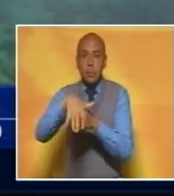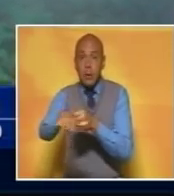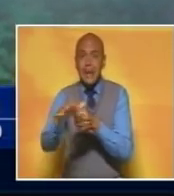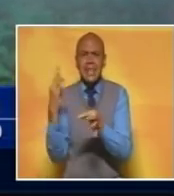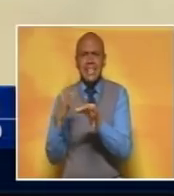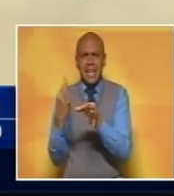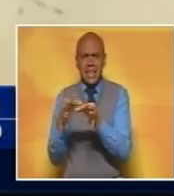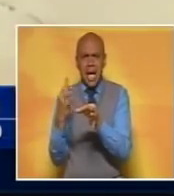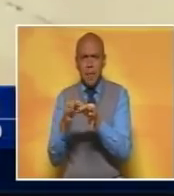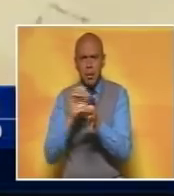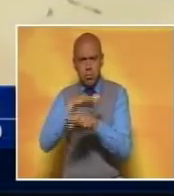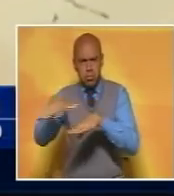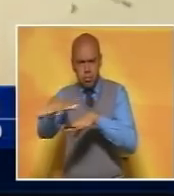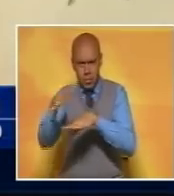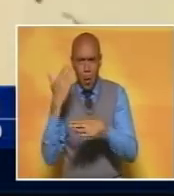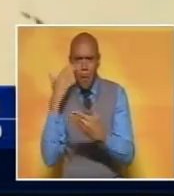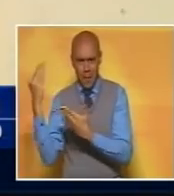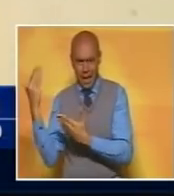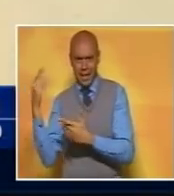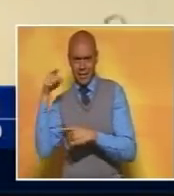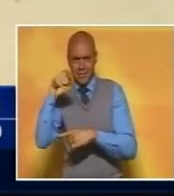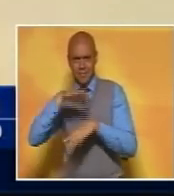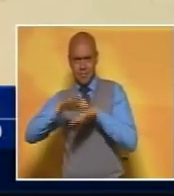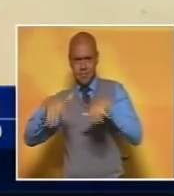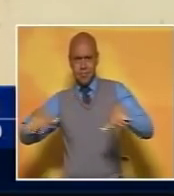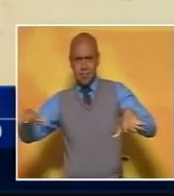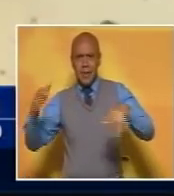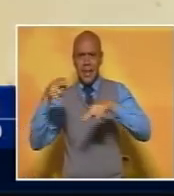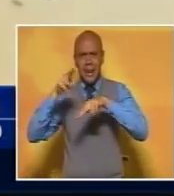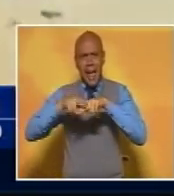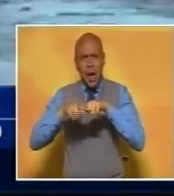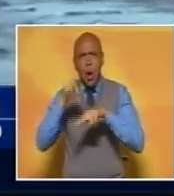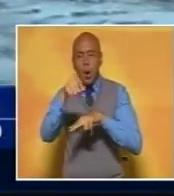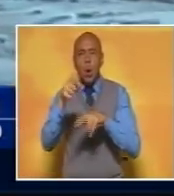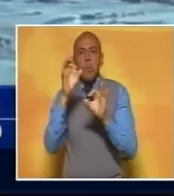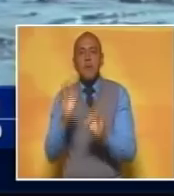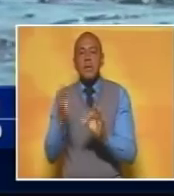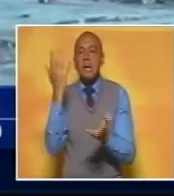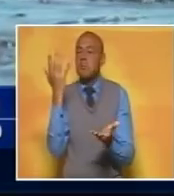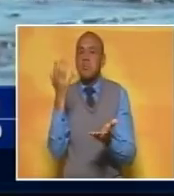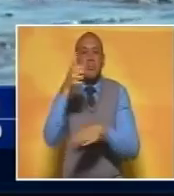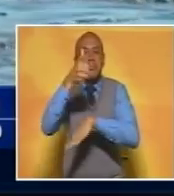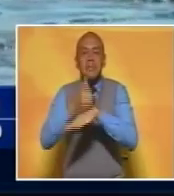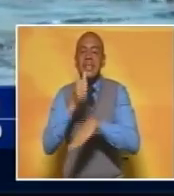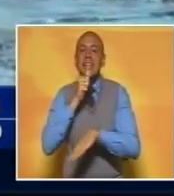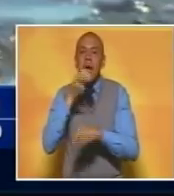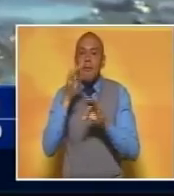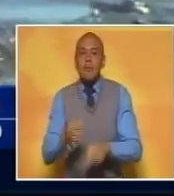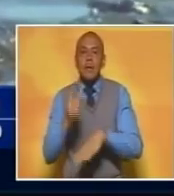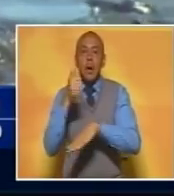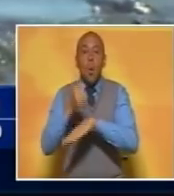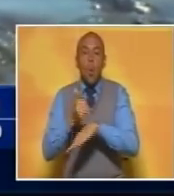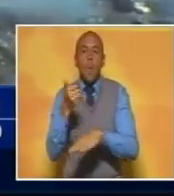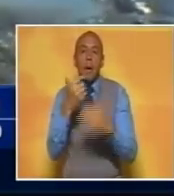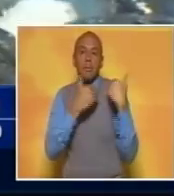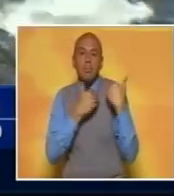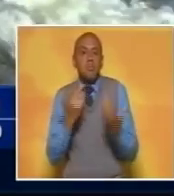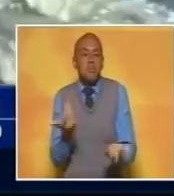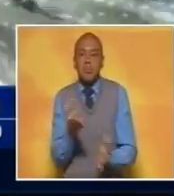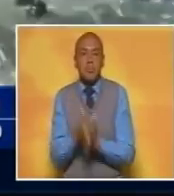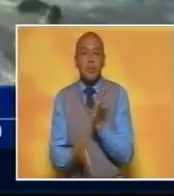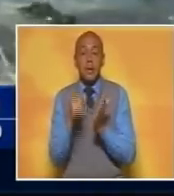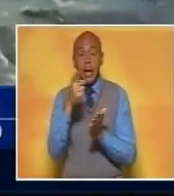llegado a las turísticas playas de 9 estados brasileños sin que aún se conozca de forma oficial el origen de las mismas. Investigaciones de la